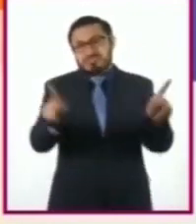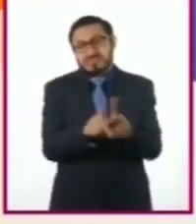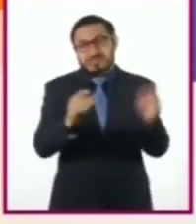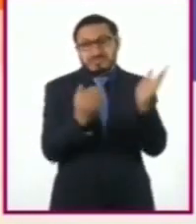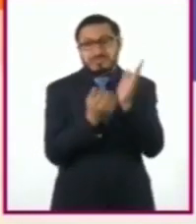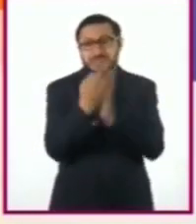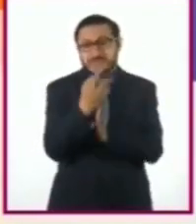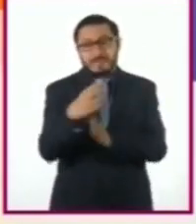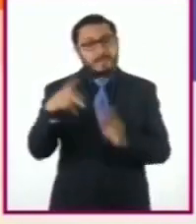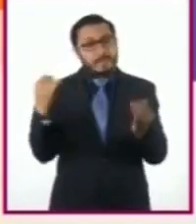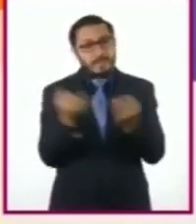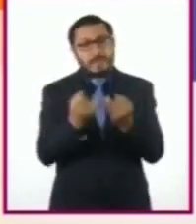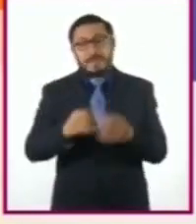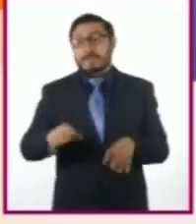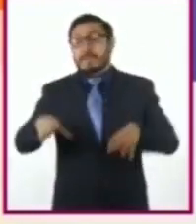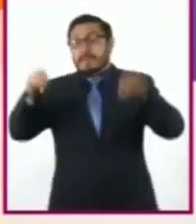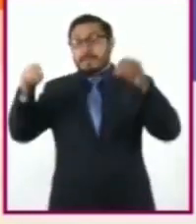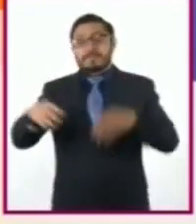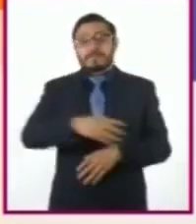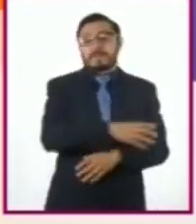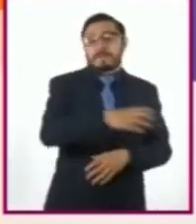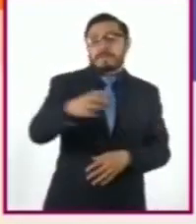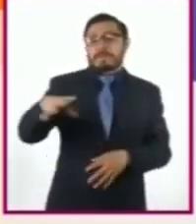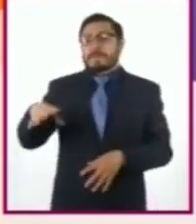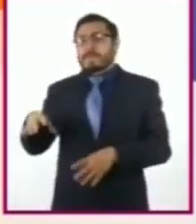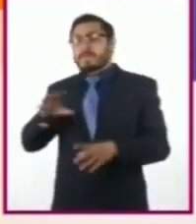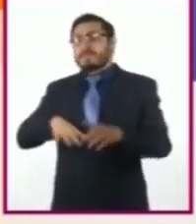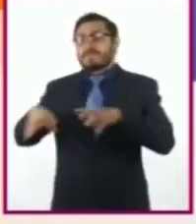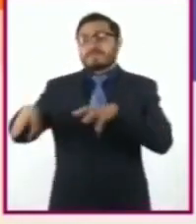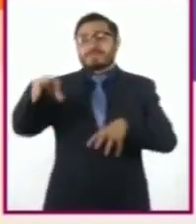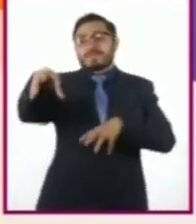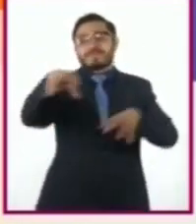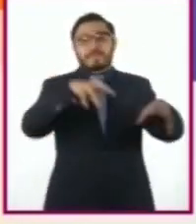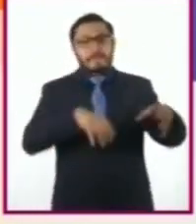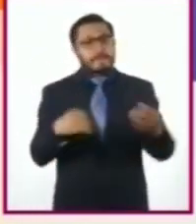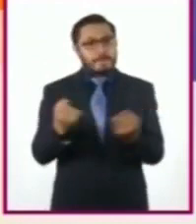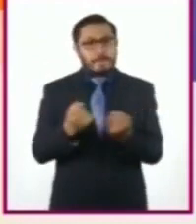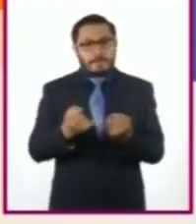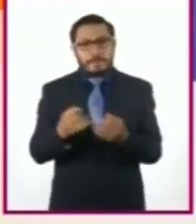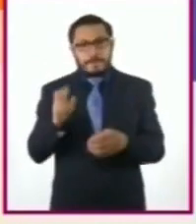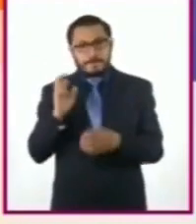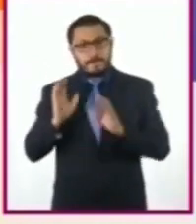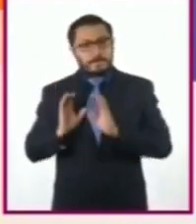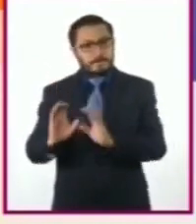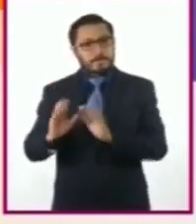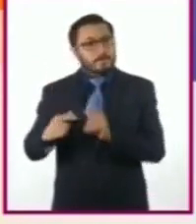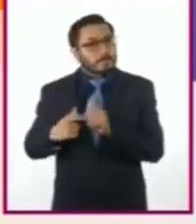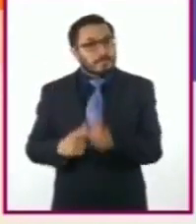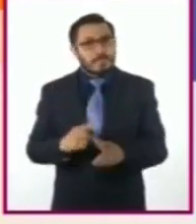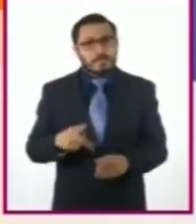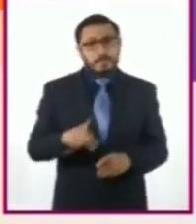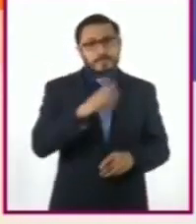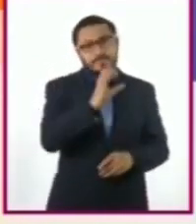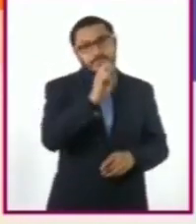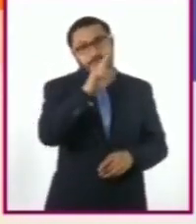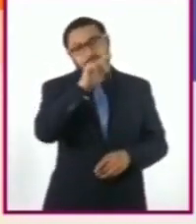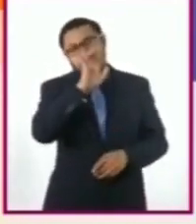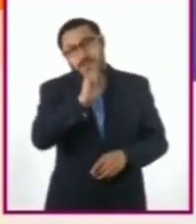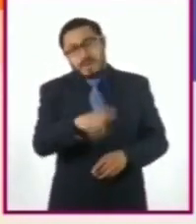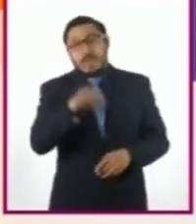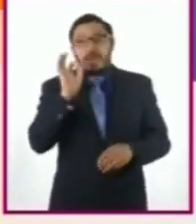los palacios que la rodeaban por 3 lados. Refiere Cortés que procuró que los